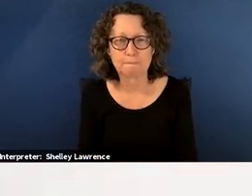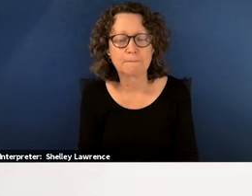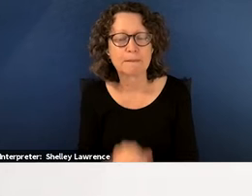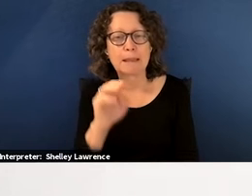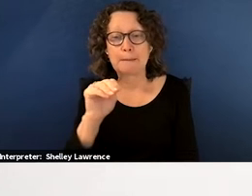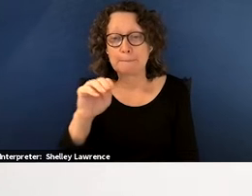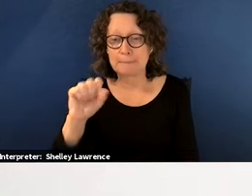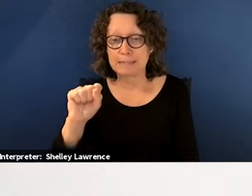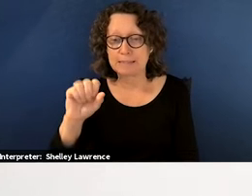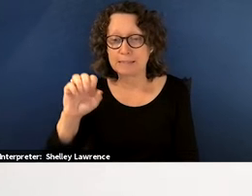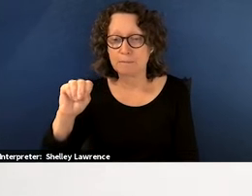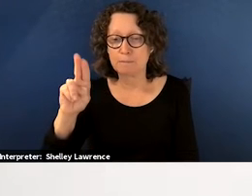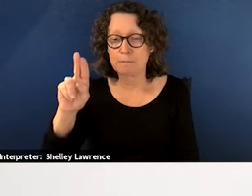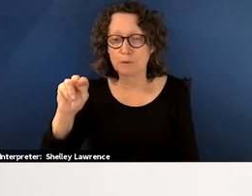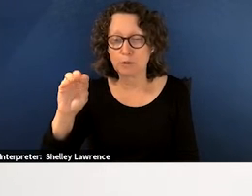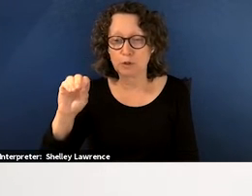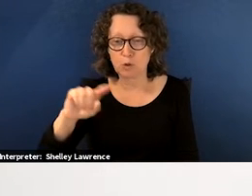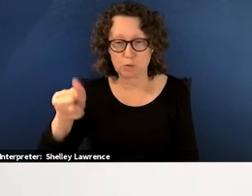Señora Muñoz.